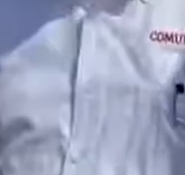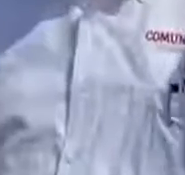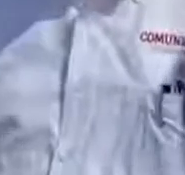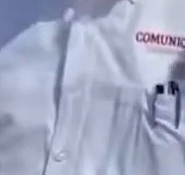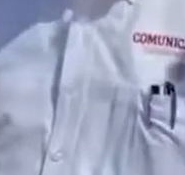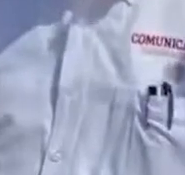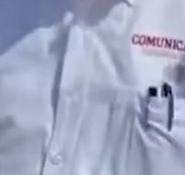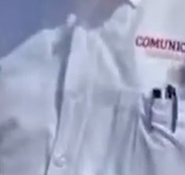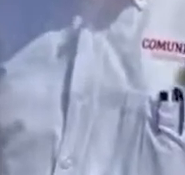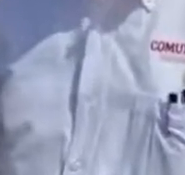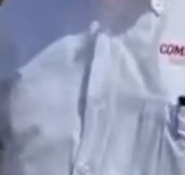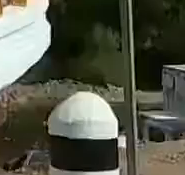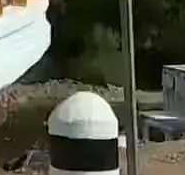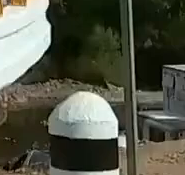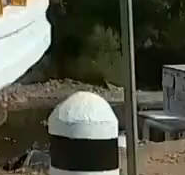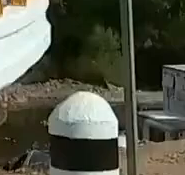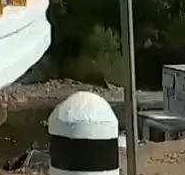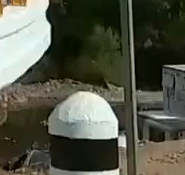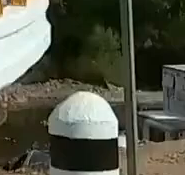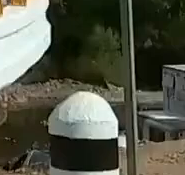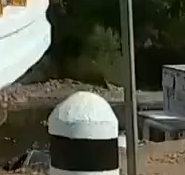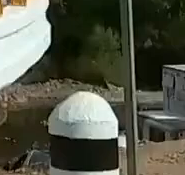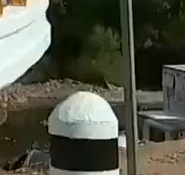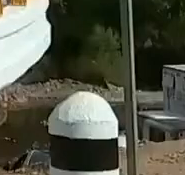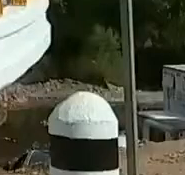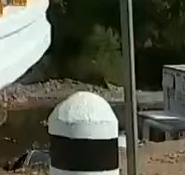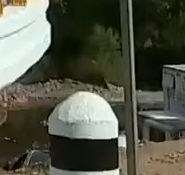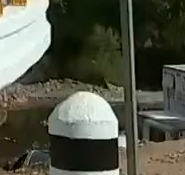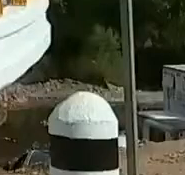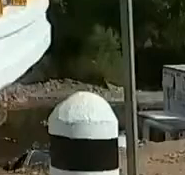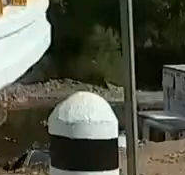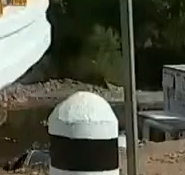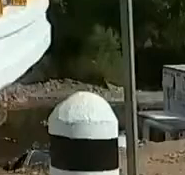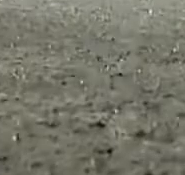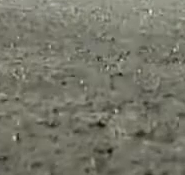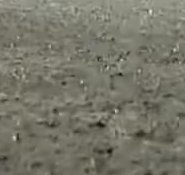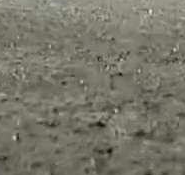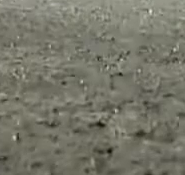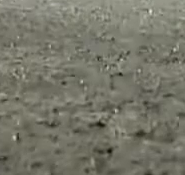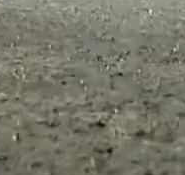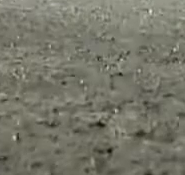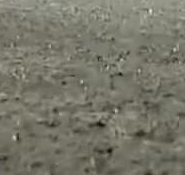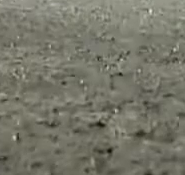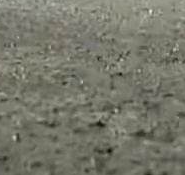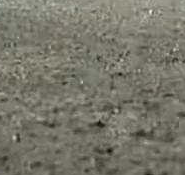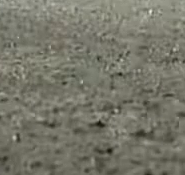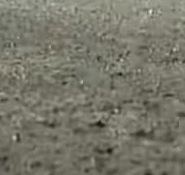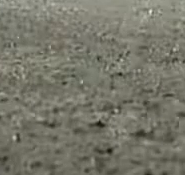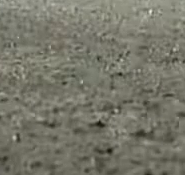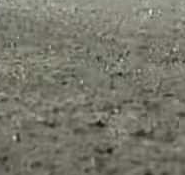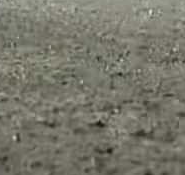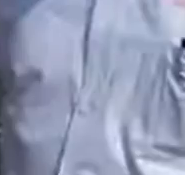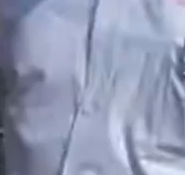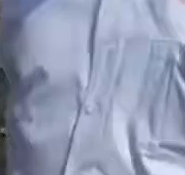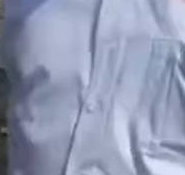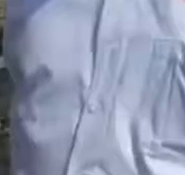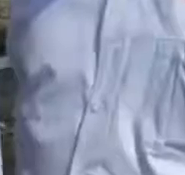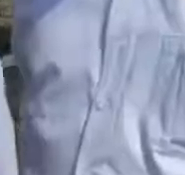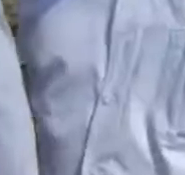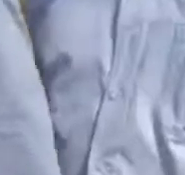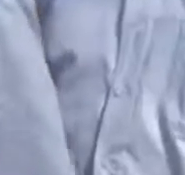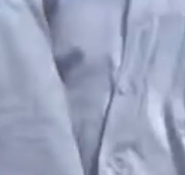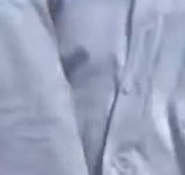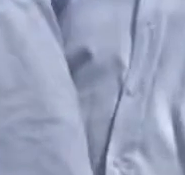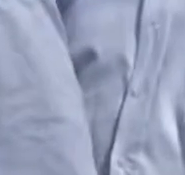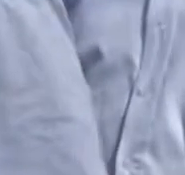Se construyó este puente el año pasado y faltan 12 kilómetros y 9